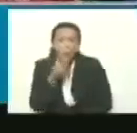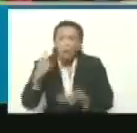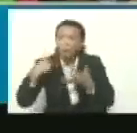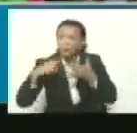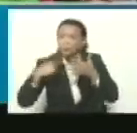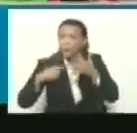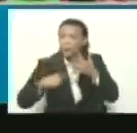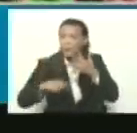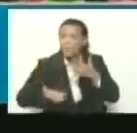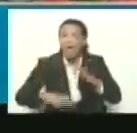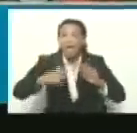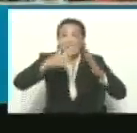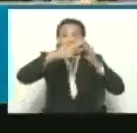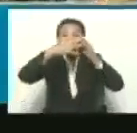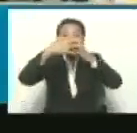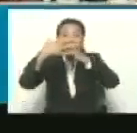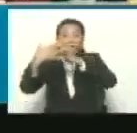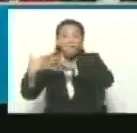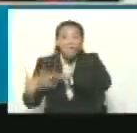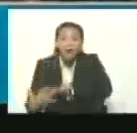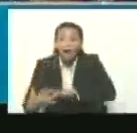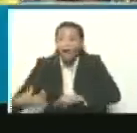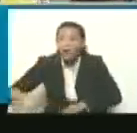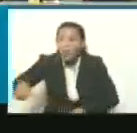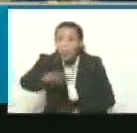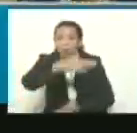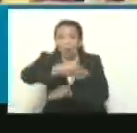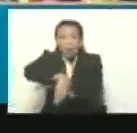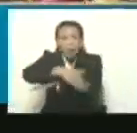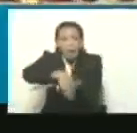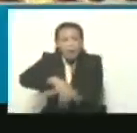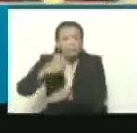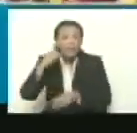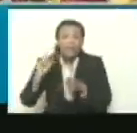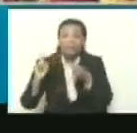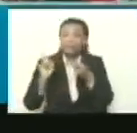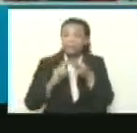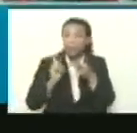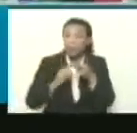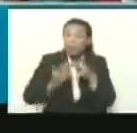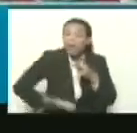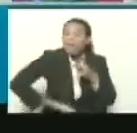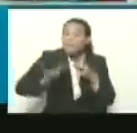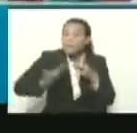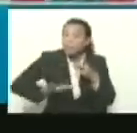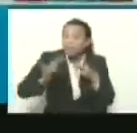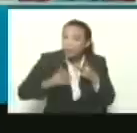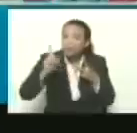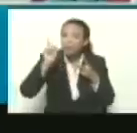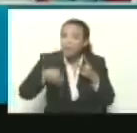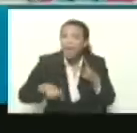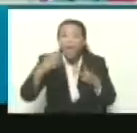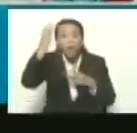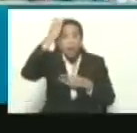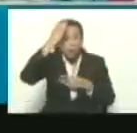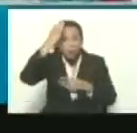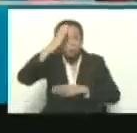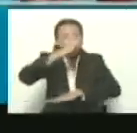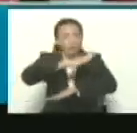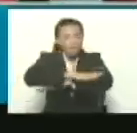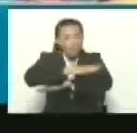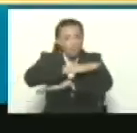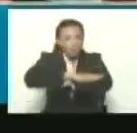en la calle, son las calles hablando en respaldo a la Revolución Bolivariana. Segundo, algo importante también es la conciencia que